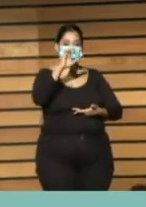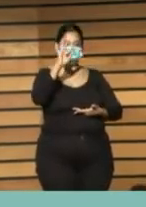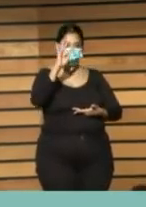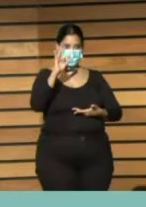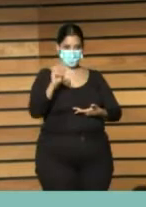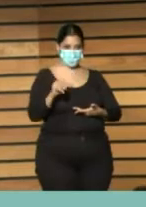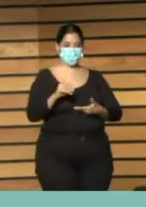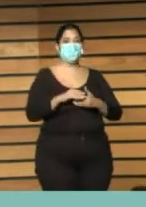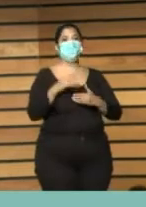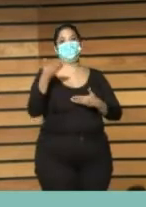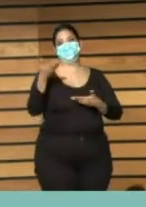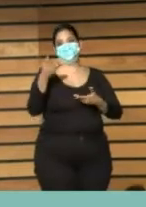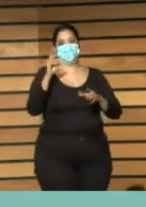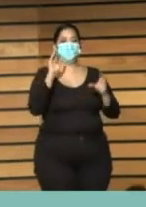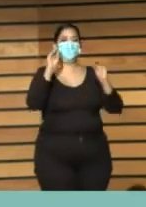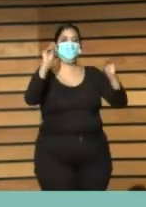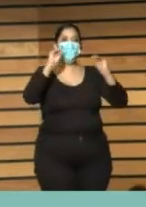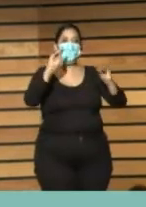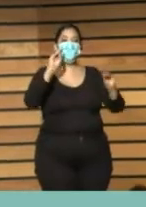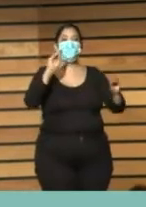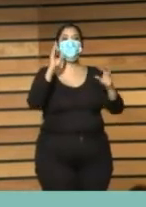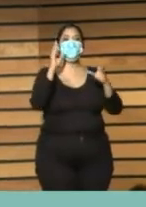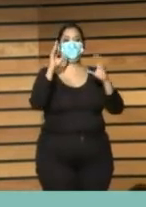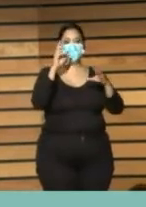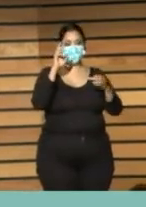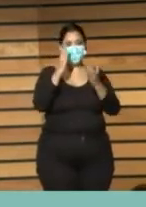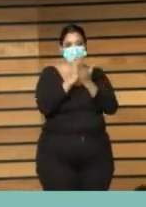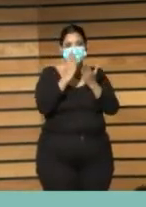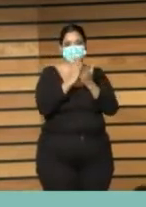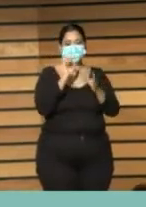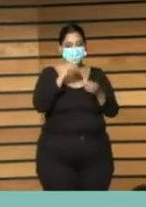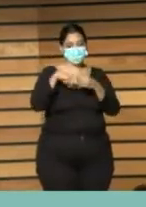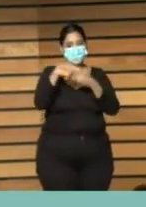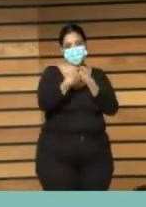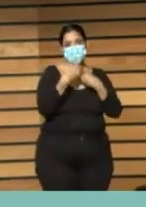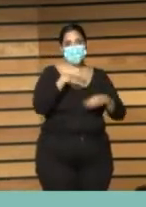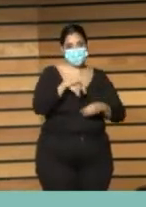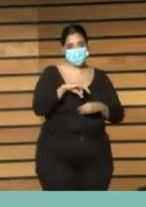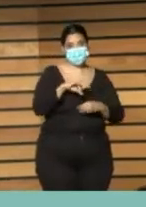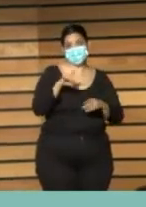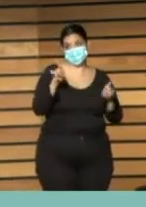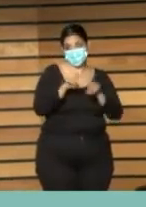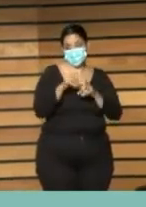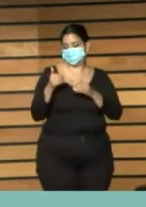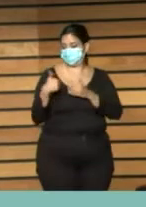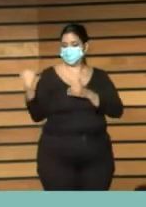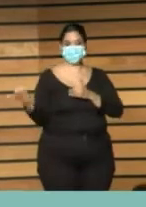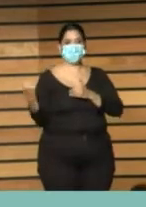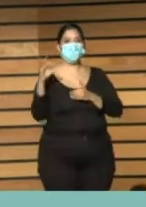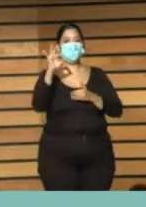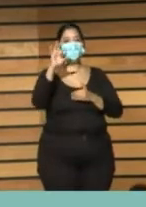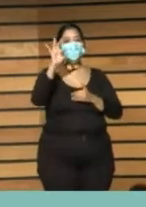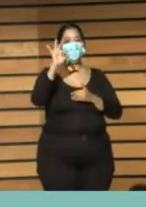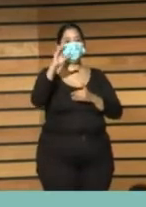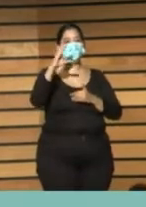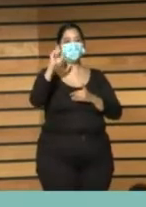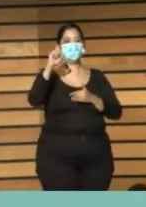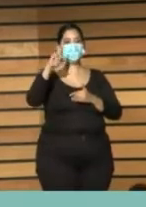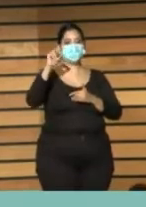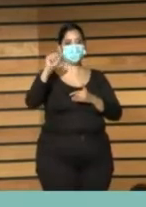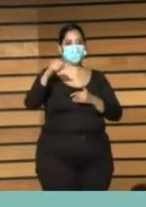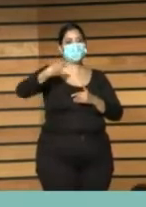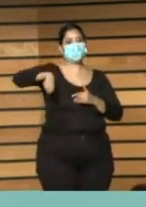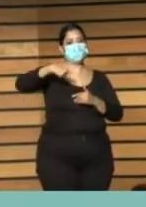licencias para asistir a sus cursos de formación. Por ello, presenta conmigo este premio Óscar Hernández, vicepresidente de SEDIC y gestor